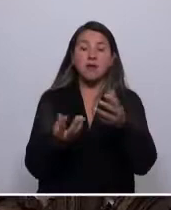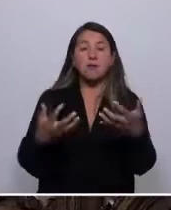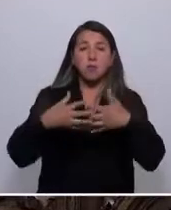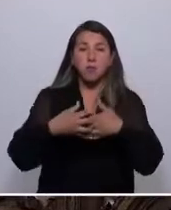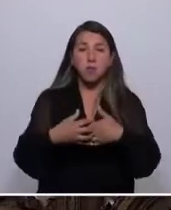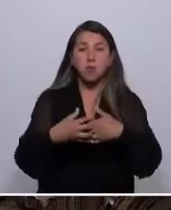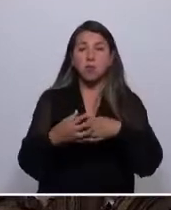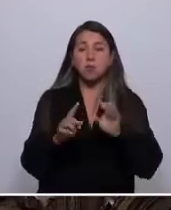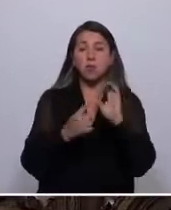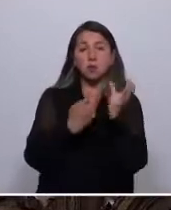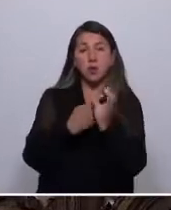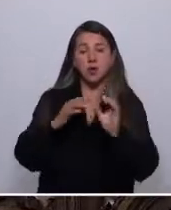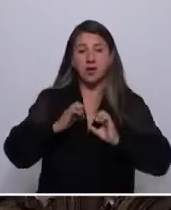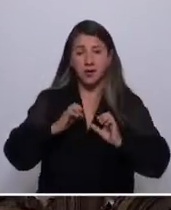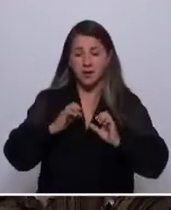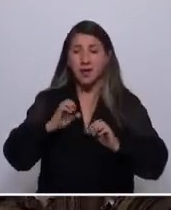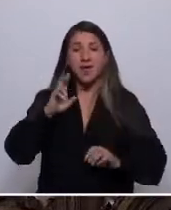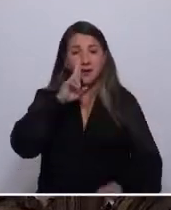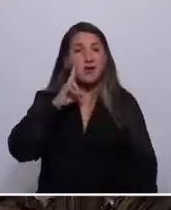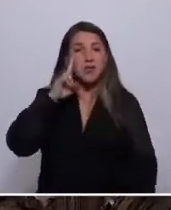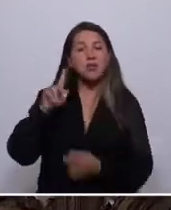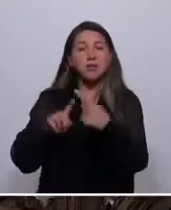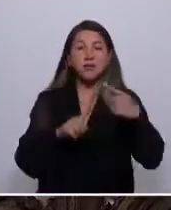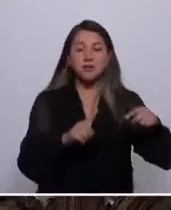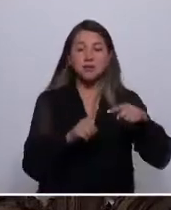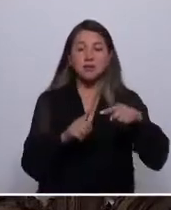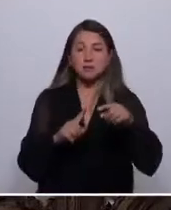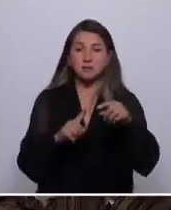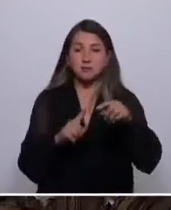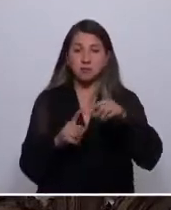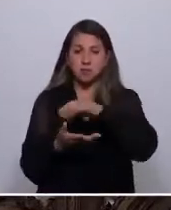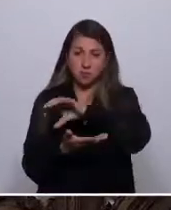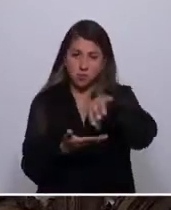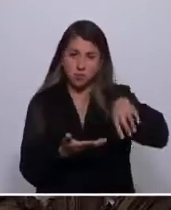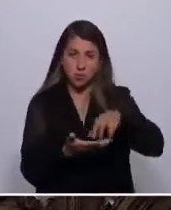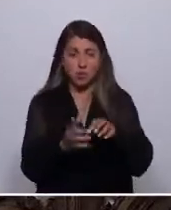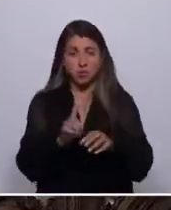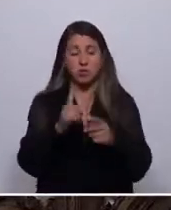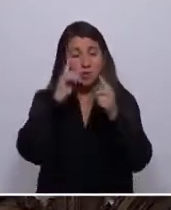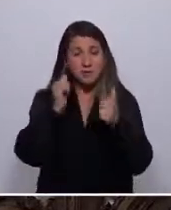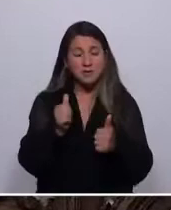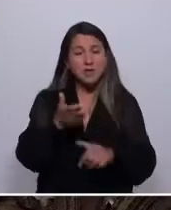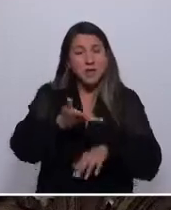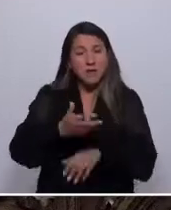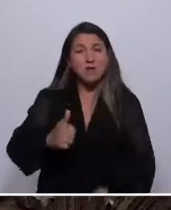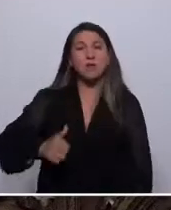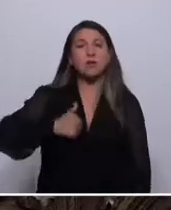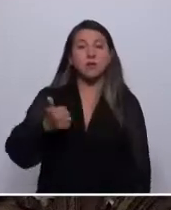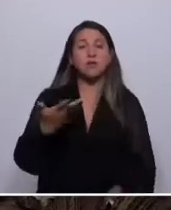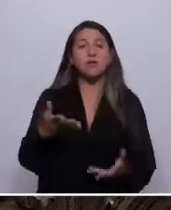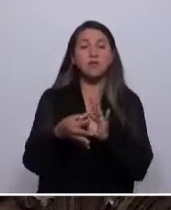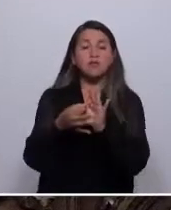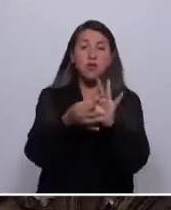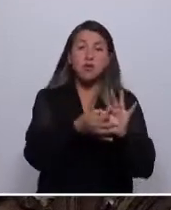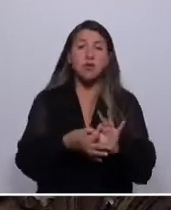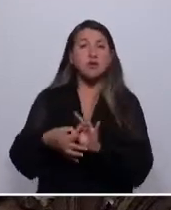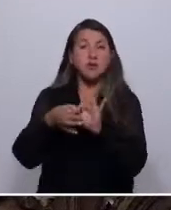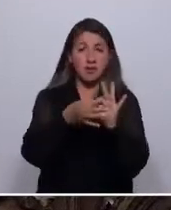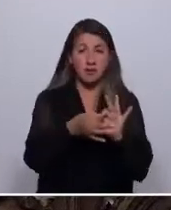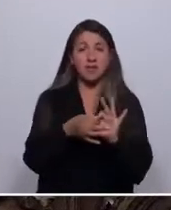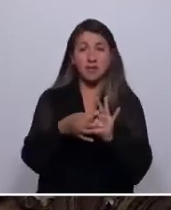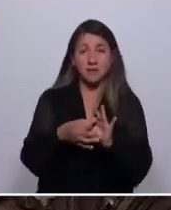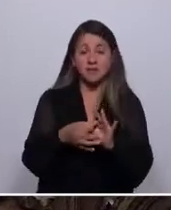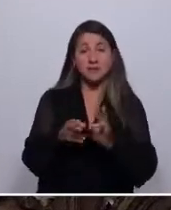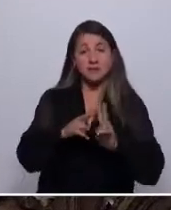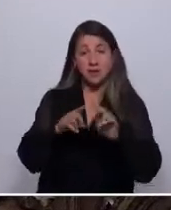étnica, es la capacidad de tener una voluntad. Por eso, la unidad del pueblo como agente político que se da a una